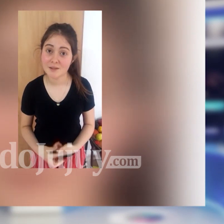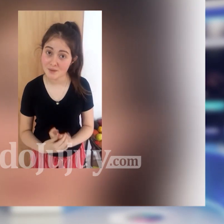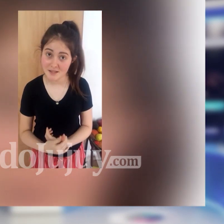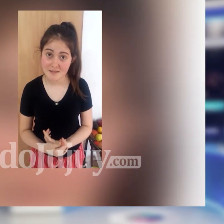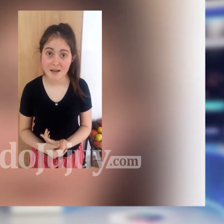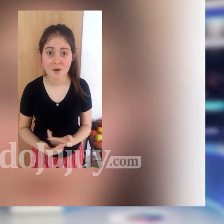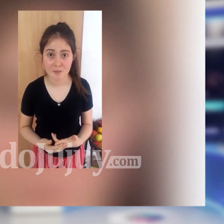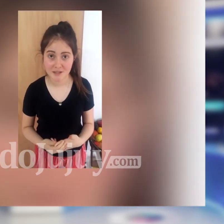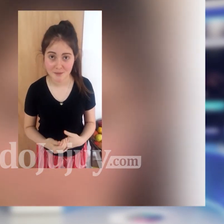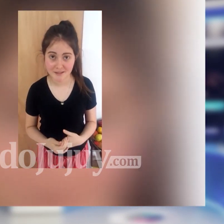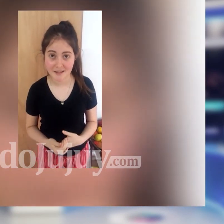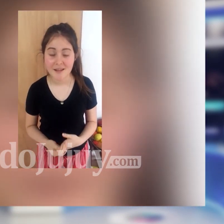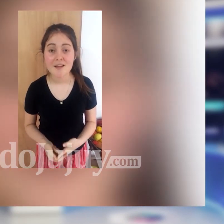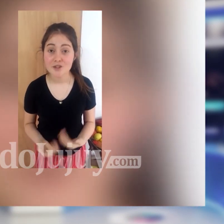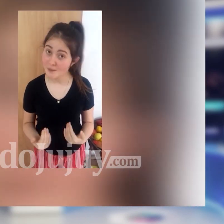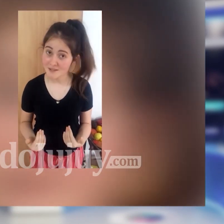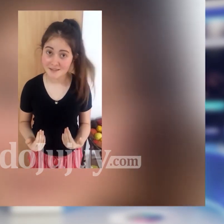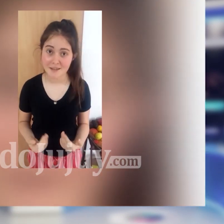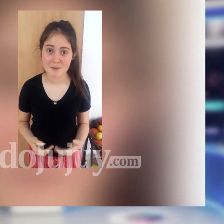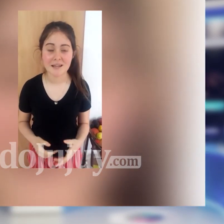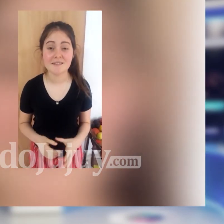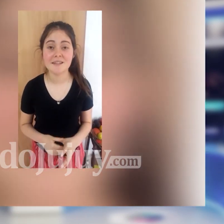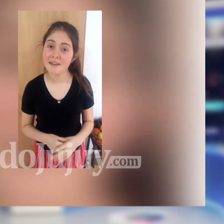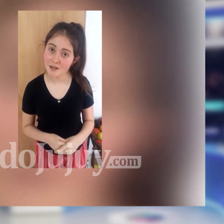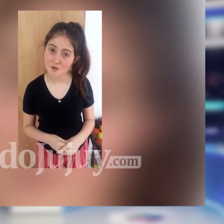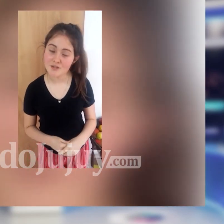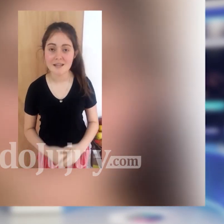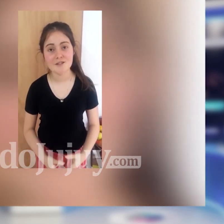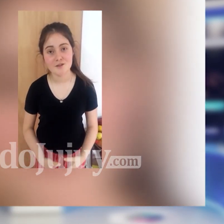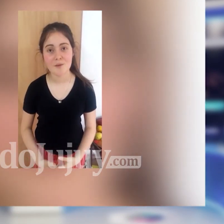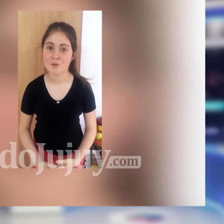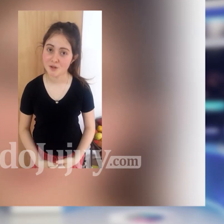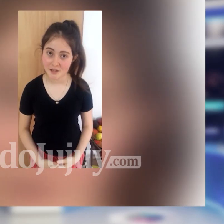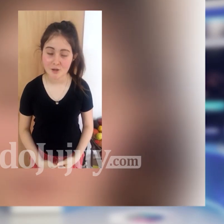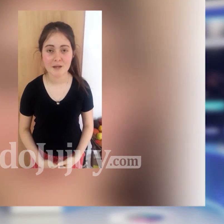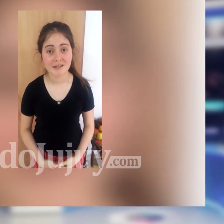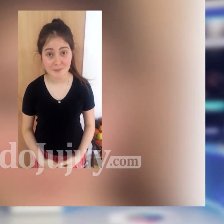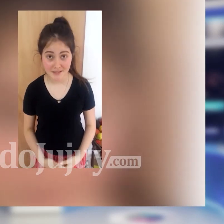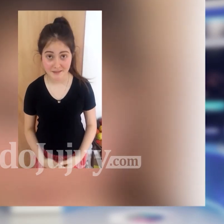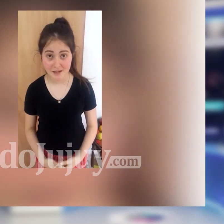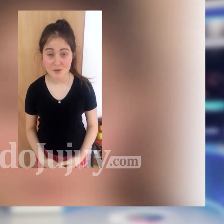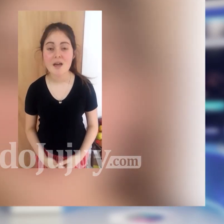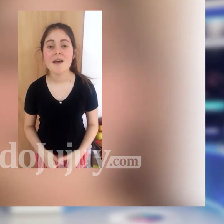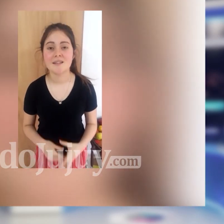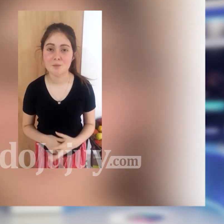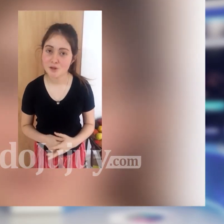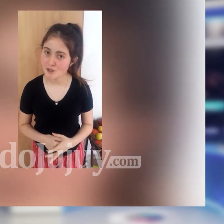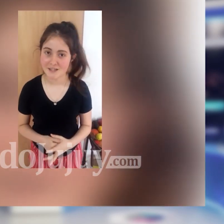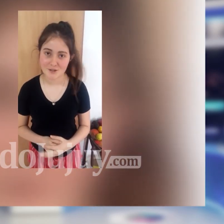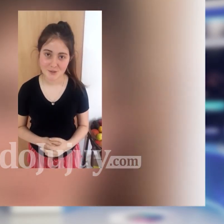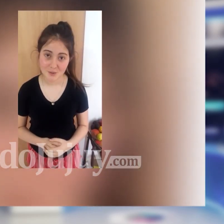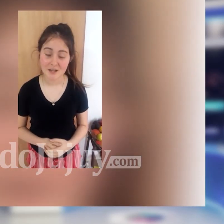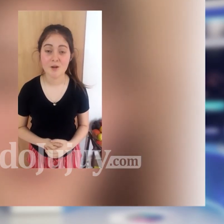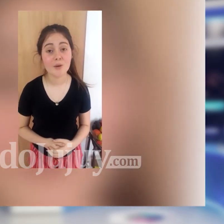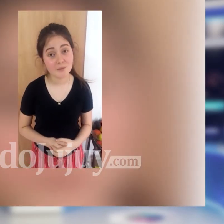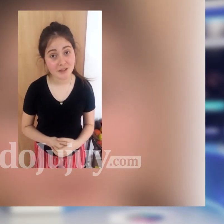o súper cosas, y vos decís, bueno, yo jamás voy a poder hacer una cosa de esas. Y él siempre dice, no es cuestión de talento, es cuestión de